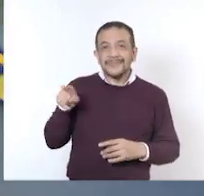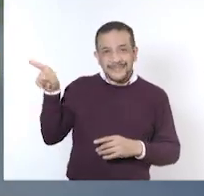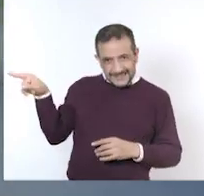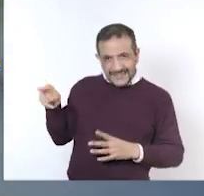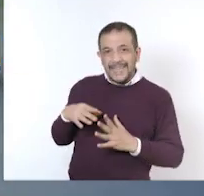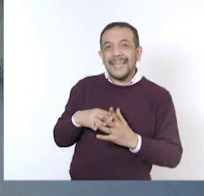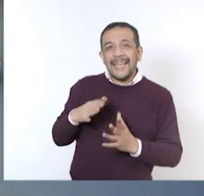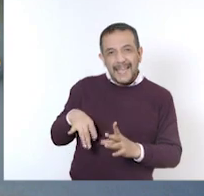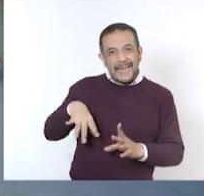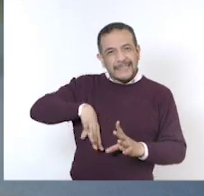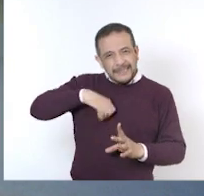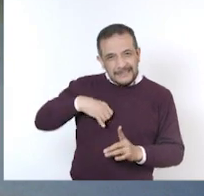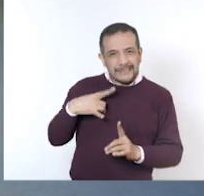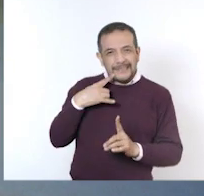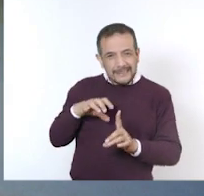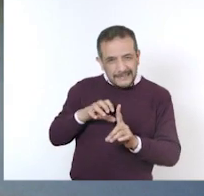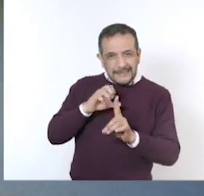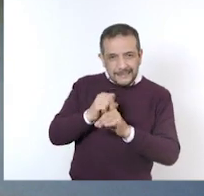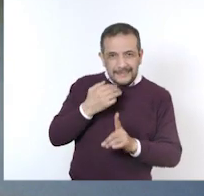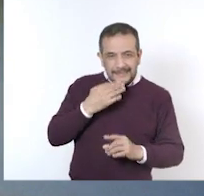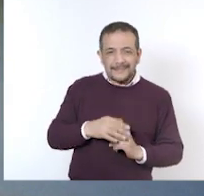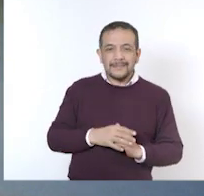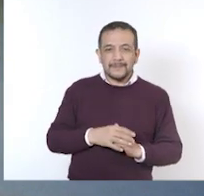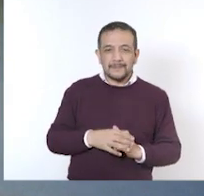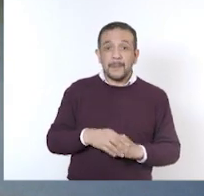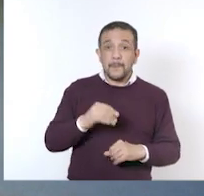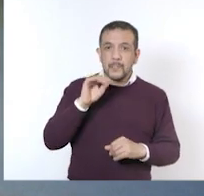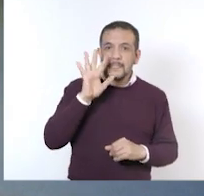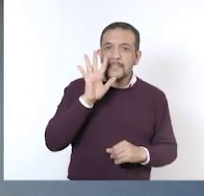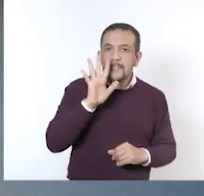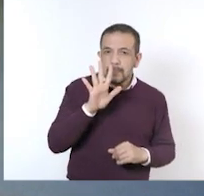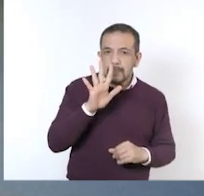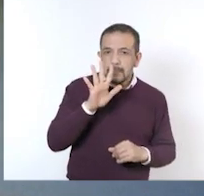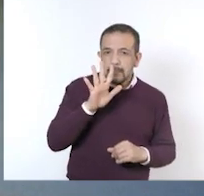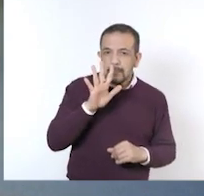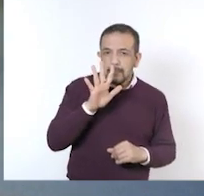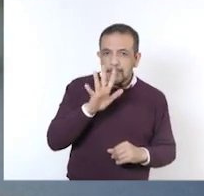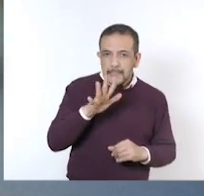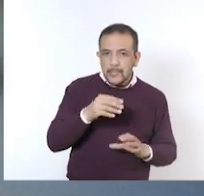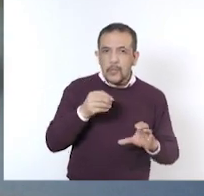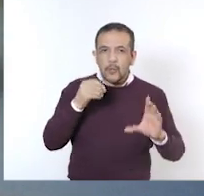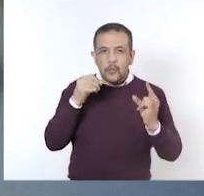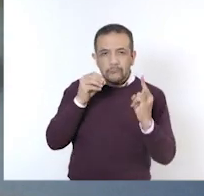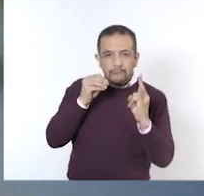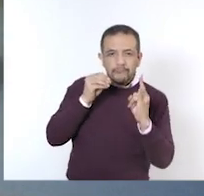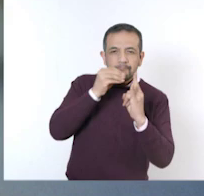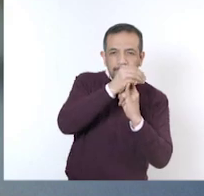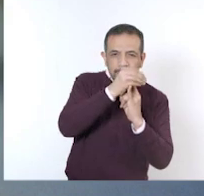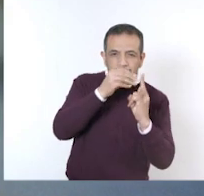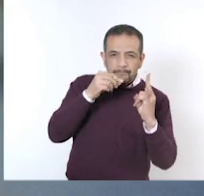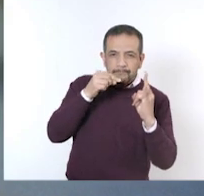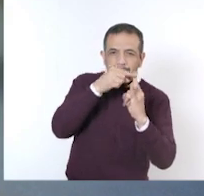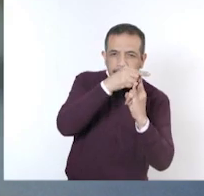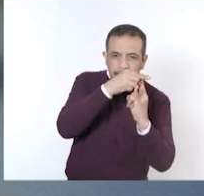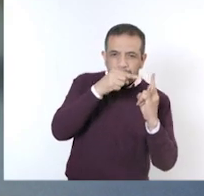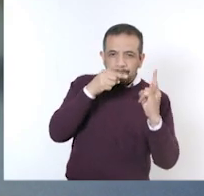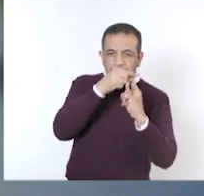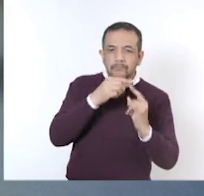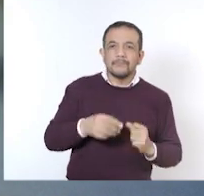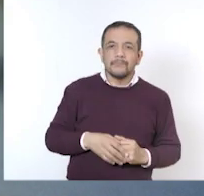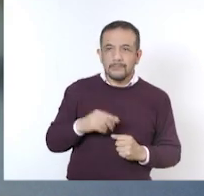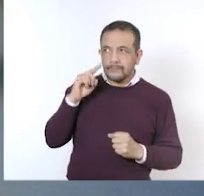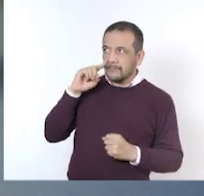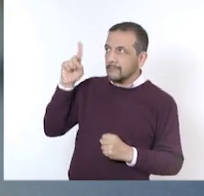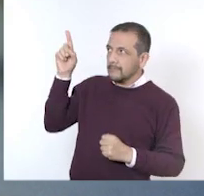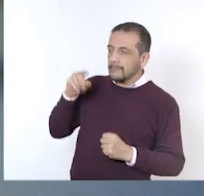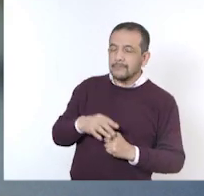desafío, Jesús. Ahí está. Así es. Vamos a hacer el desafío. 5 anotaciones. ¿Qué te parece? Vamos, listo. 5 anotaciones todos. Una, vamos, venga